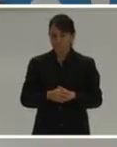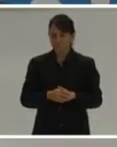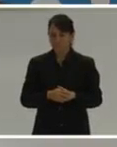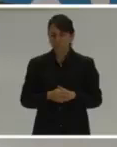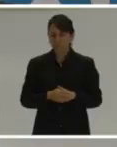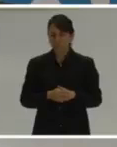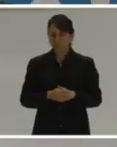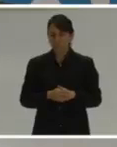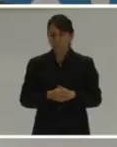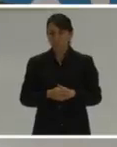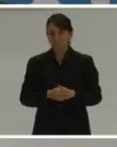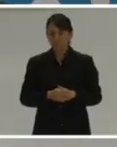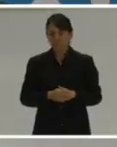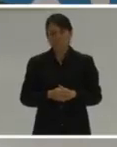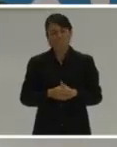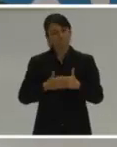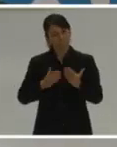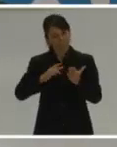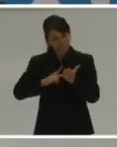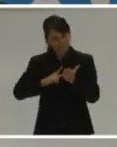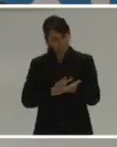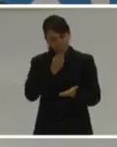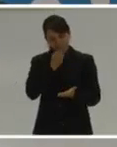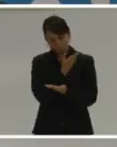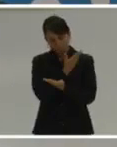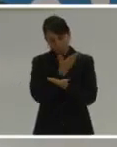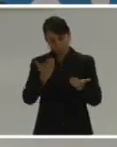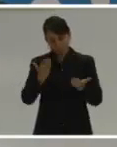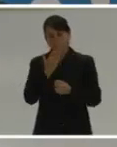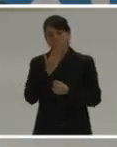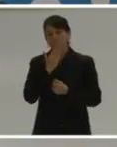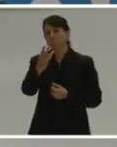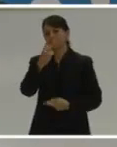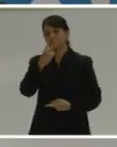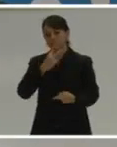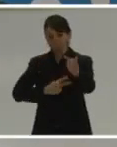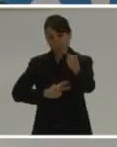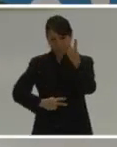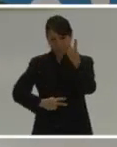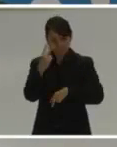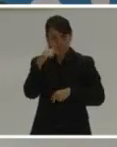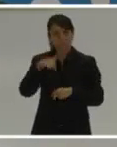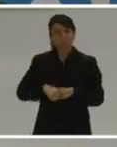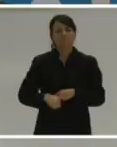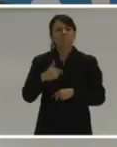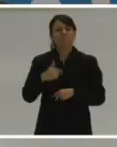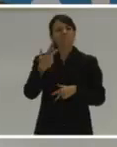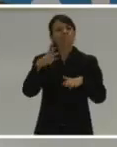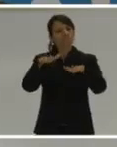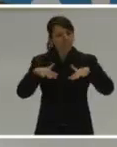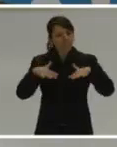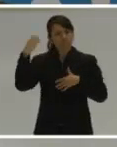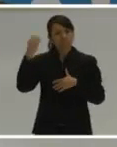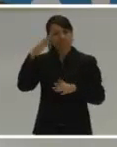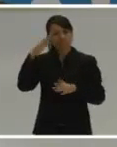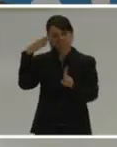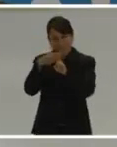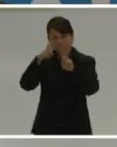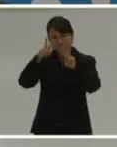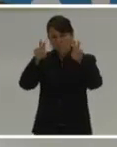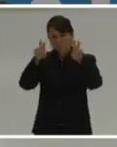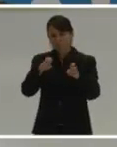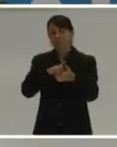Nuevamente les damos la más cordial bienvenida a estos los trabajos del Seminario Internacional sobre la Defensa de los